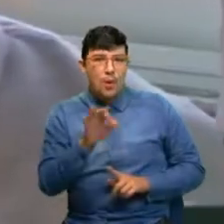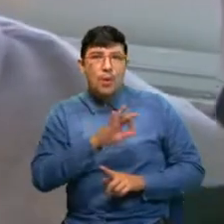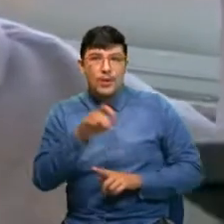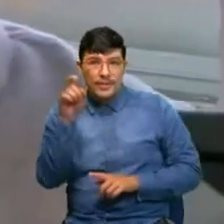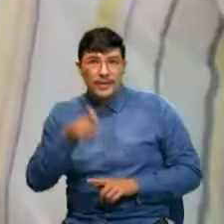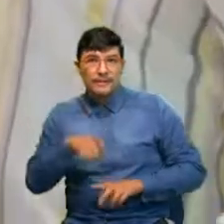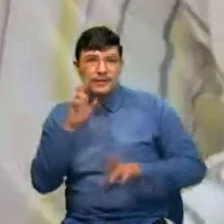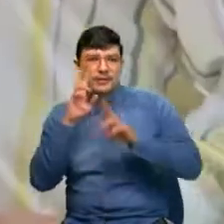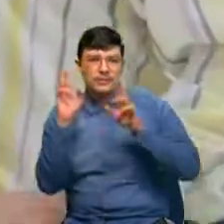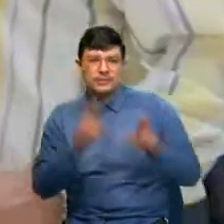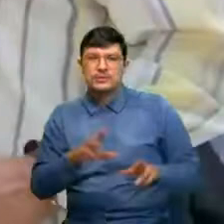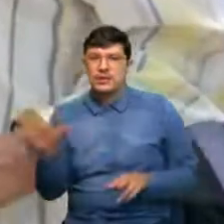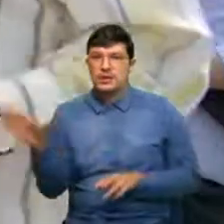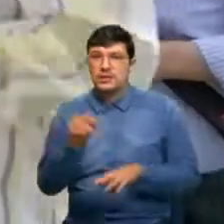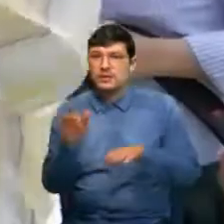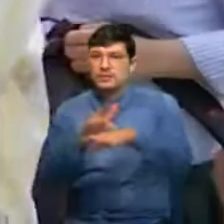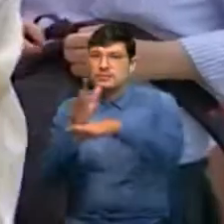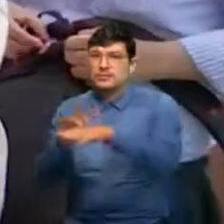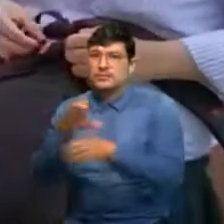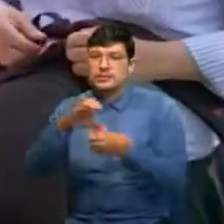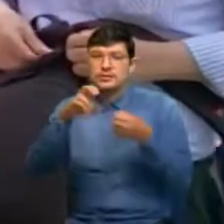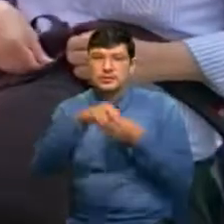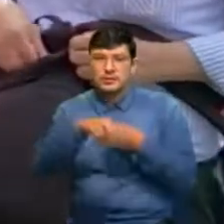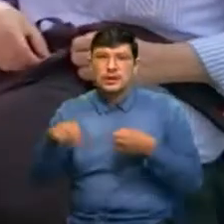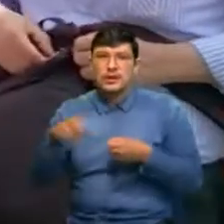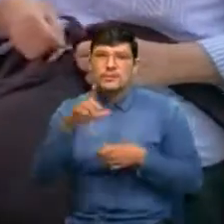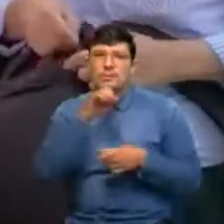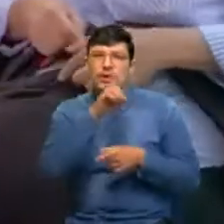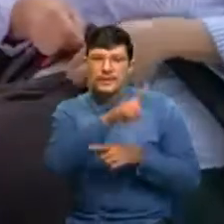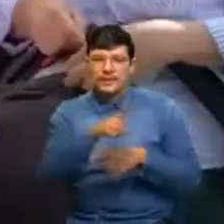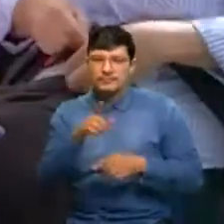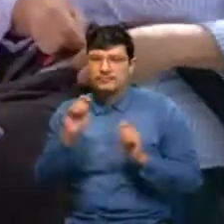y proteger. Fueron tres personas las que inscribieron